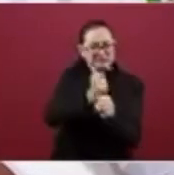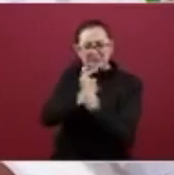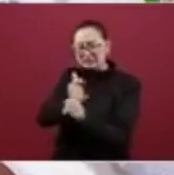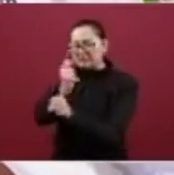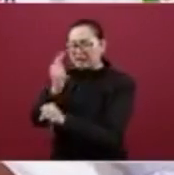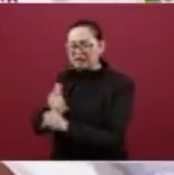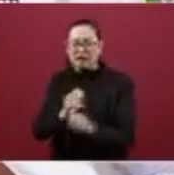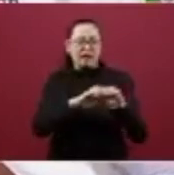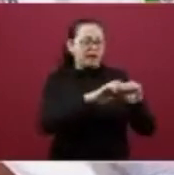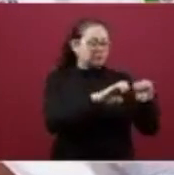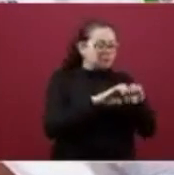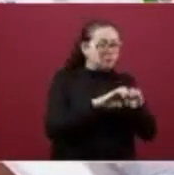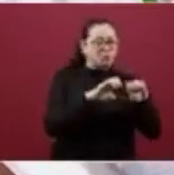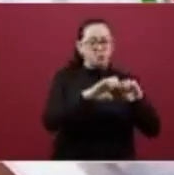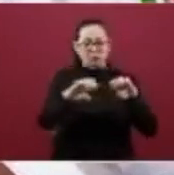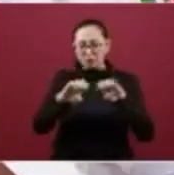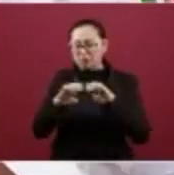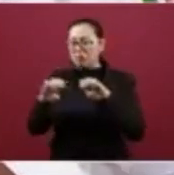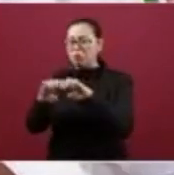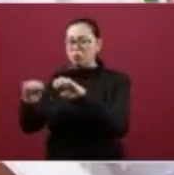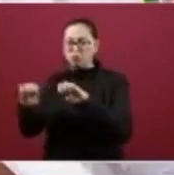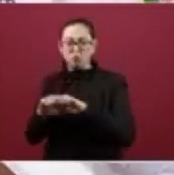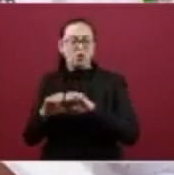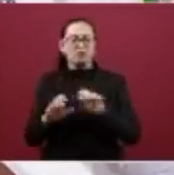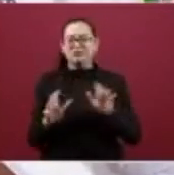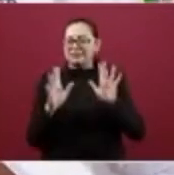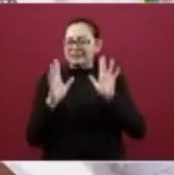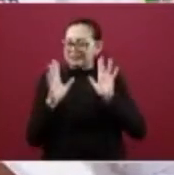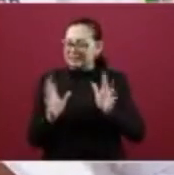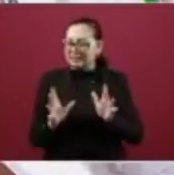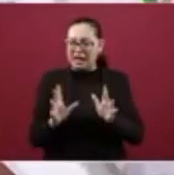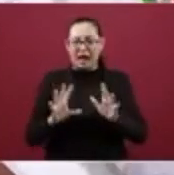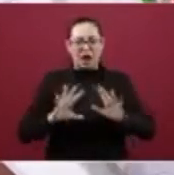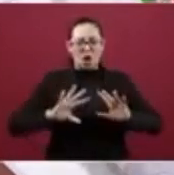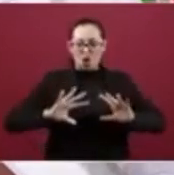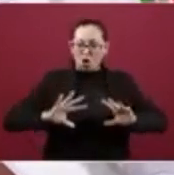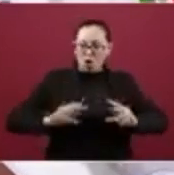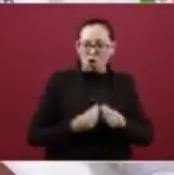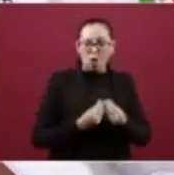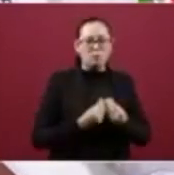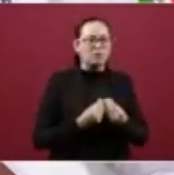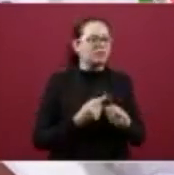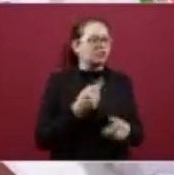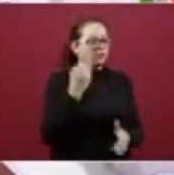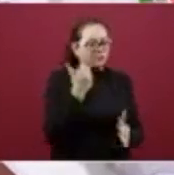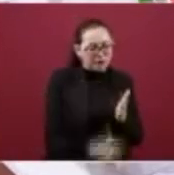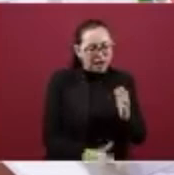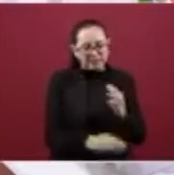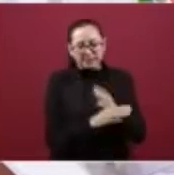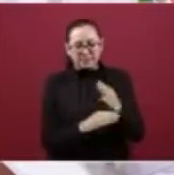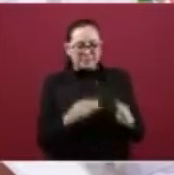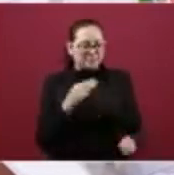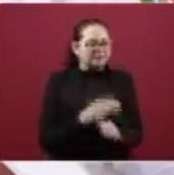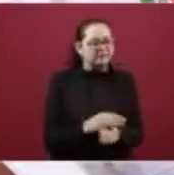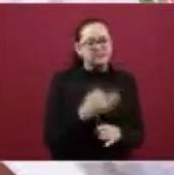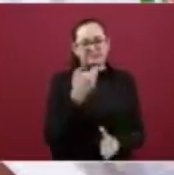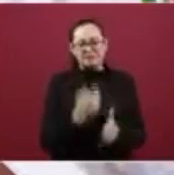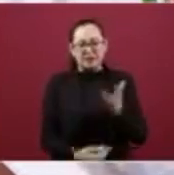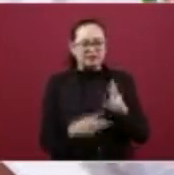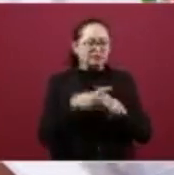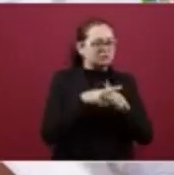planta. Ya se tienen los paquetes para la compra de refaccionamiento, la compra de